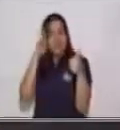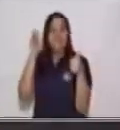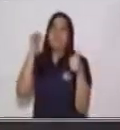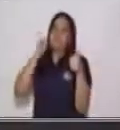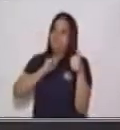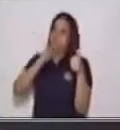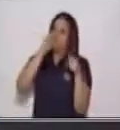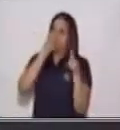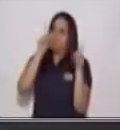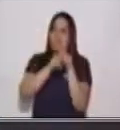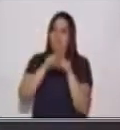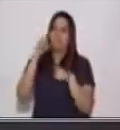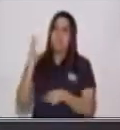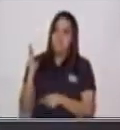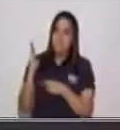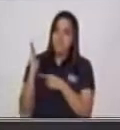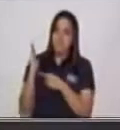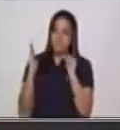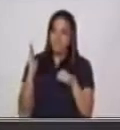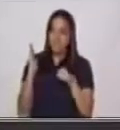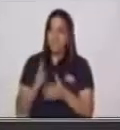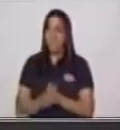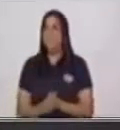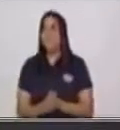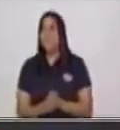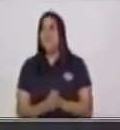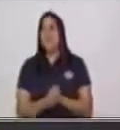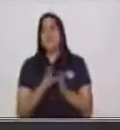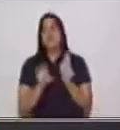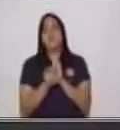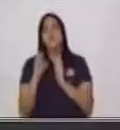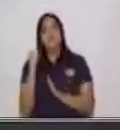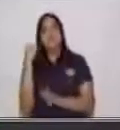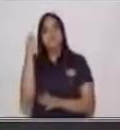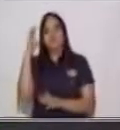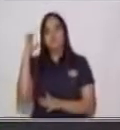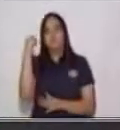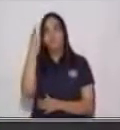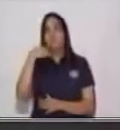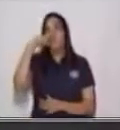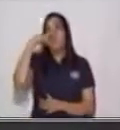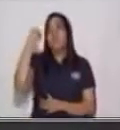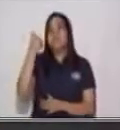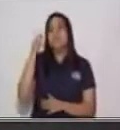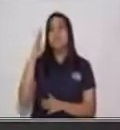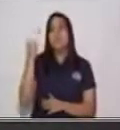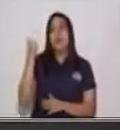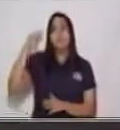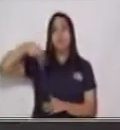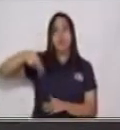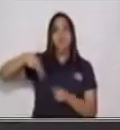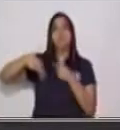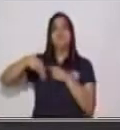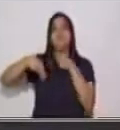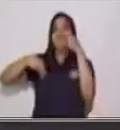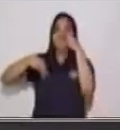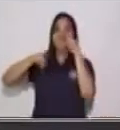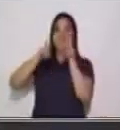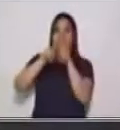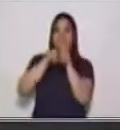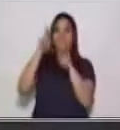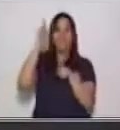va la B. Estaban es otra palabra cuya terminación es van. Por lo